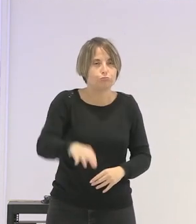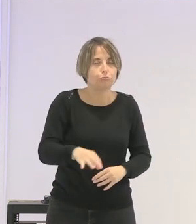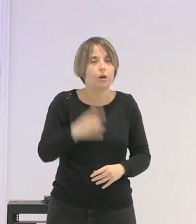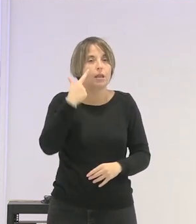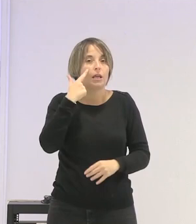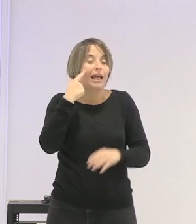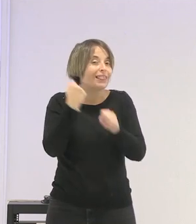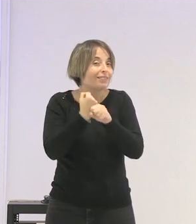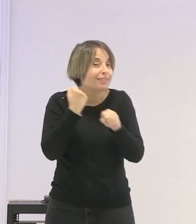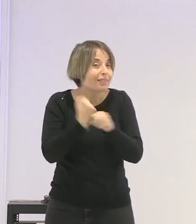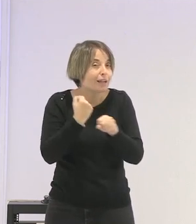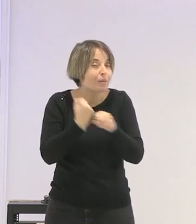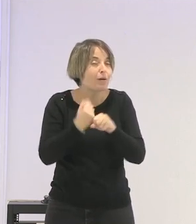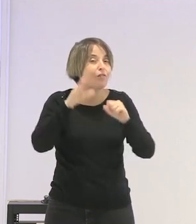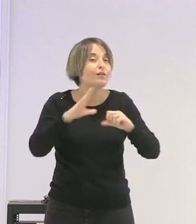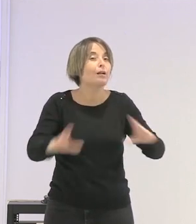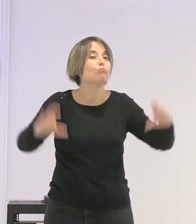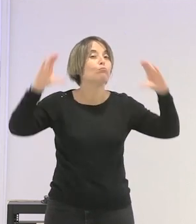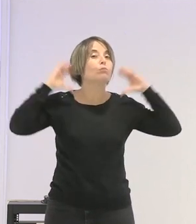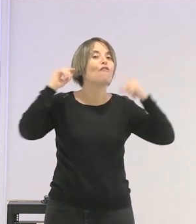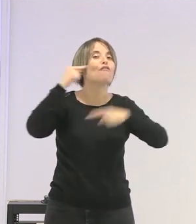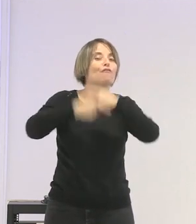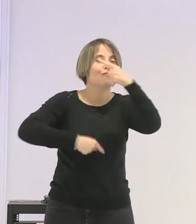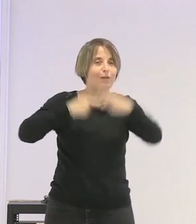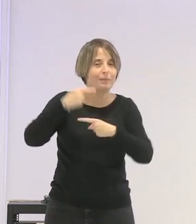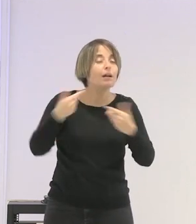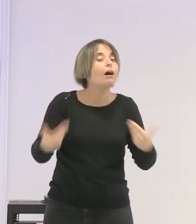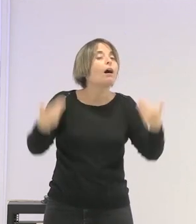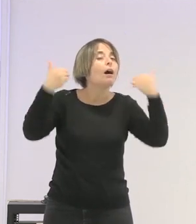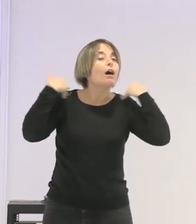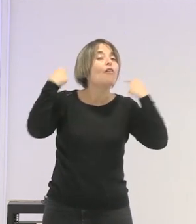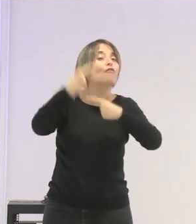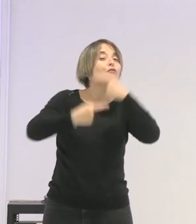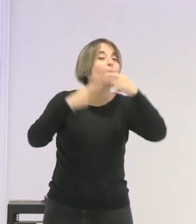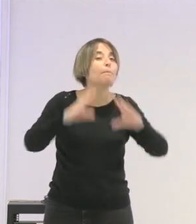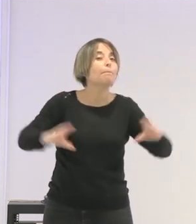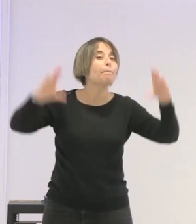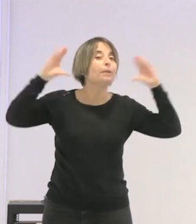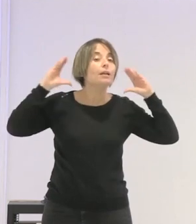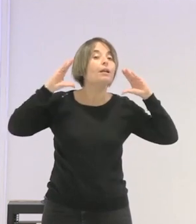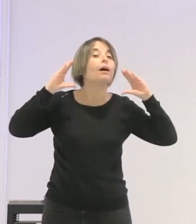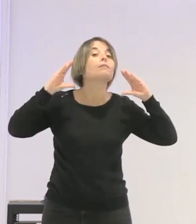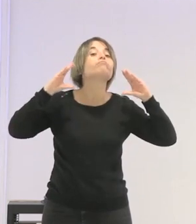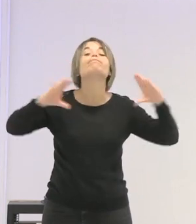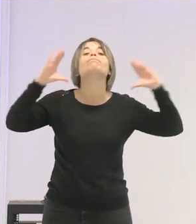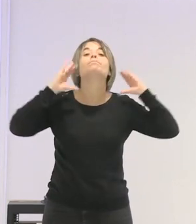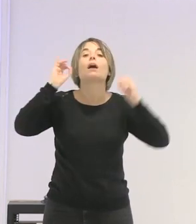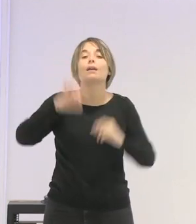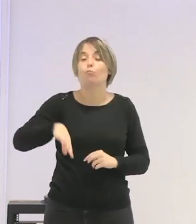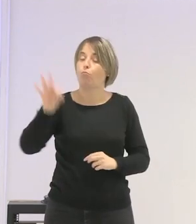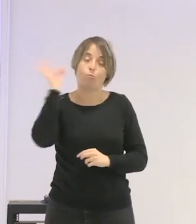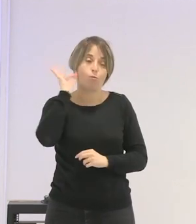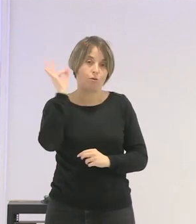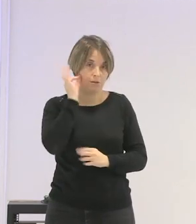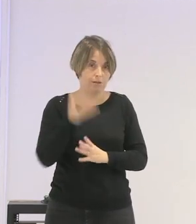de tareas de las que va a encargarse la familia. Y cuando se dice encargarse la familia, evidentemente estamos hablando de encargarse las mujeres. Entonces, bueno, eso